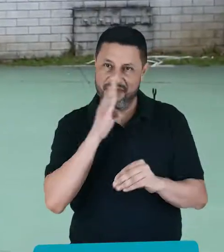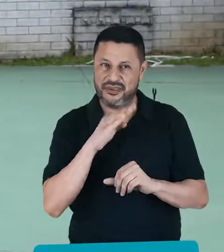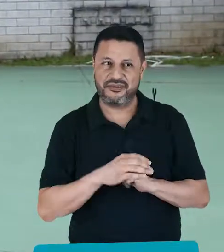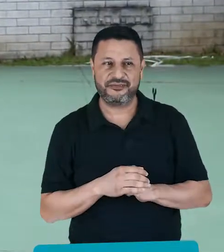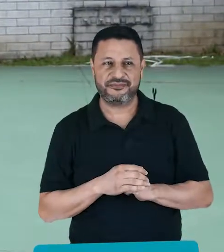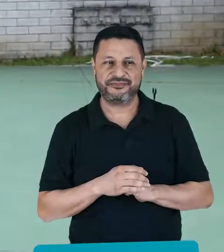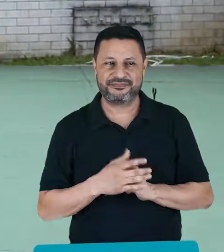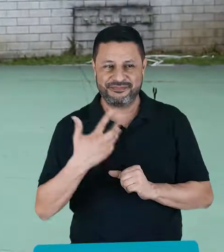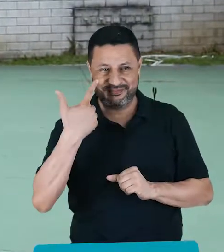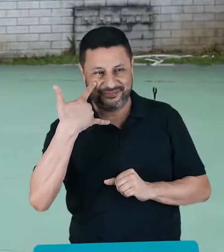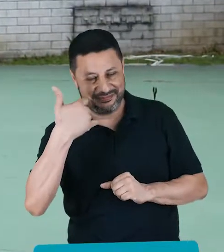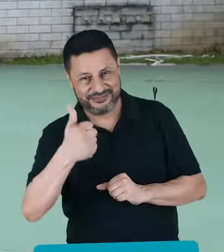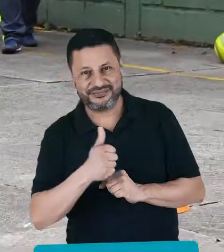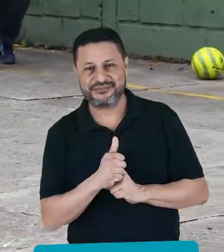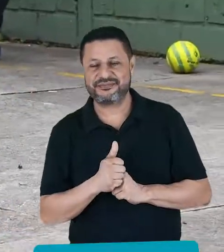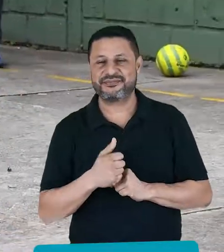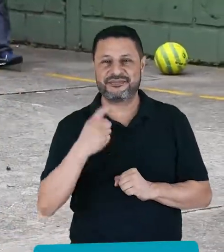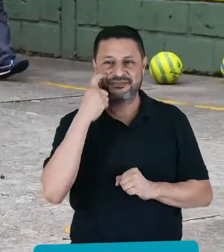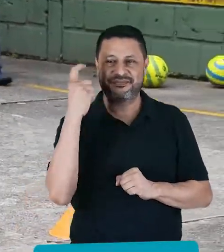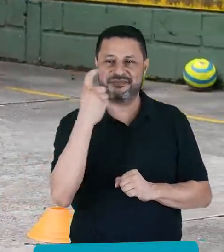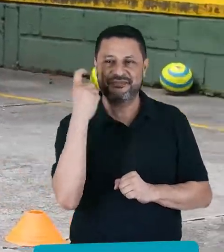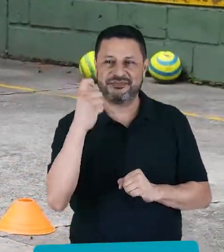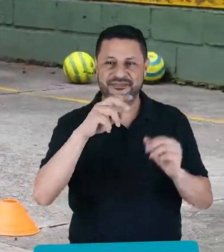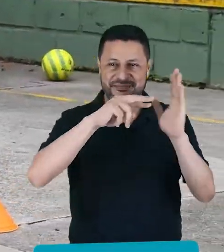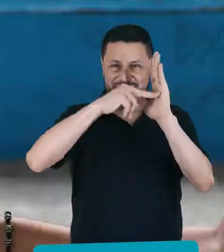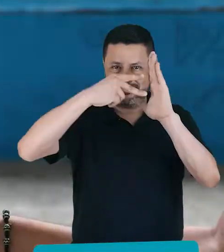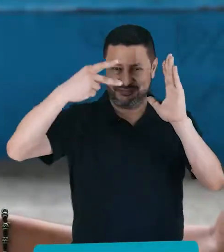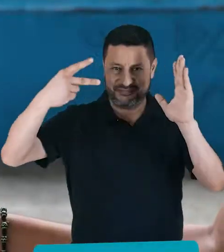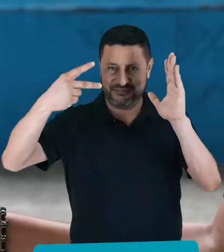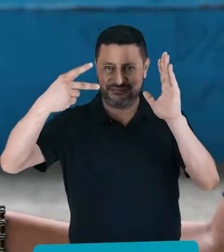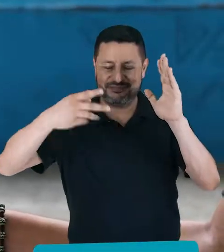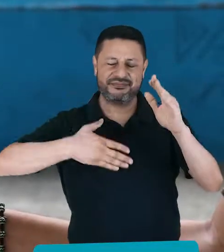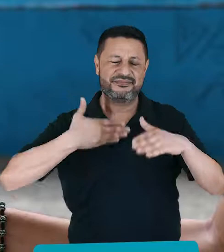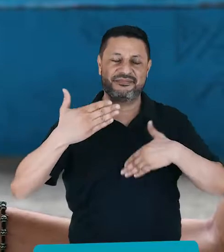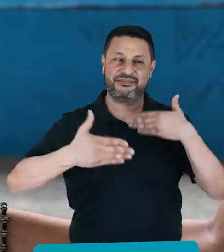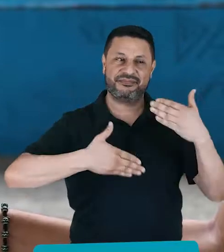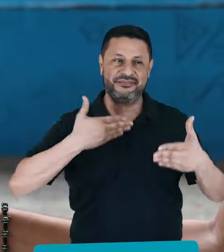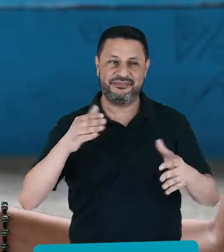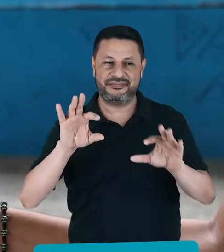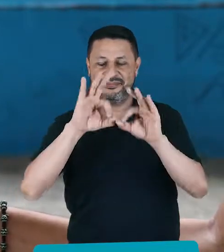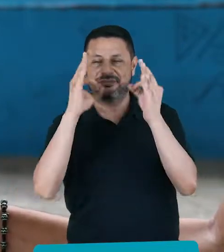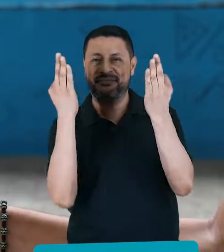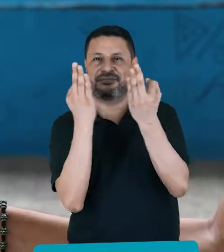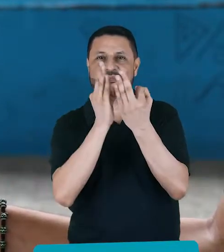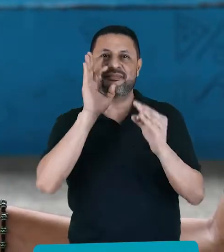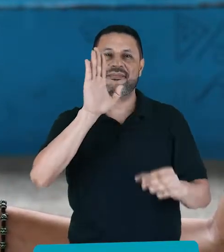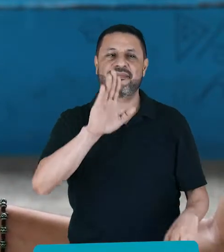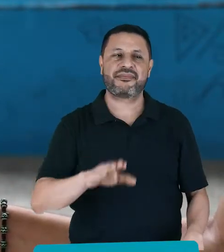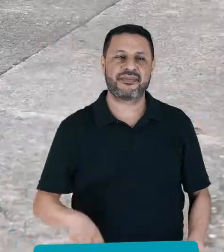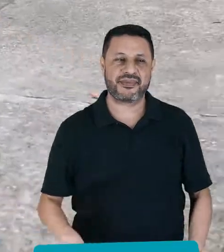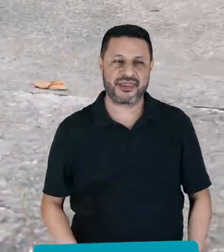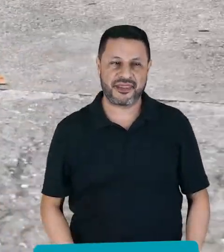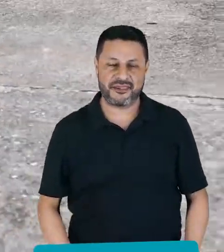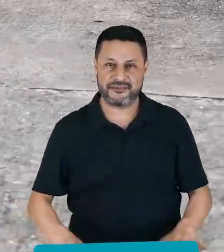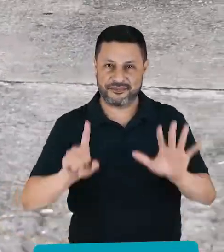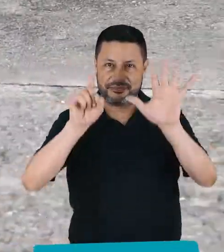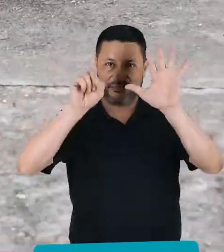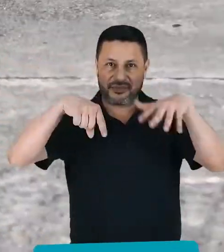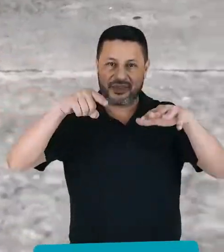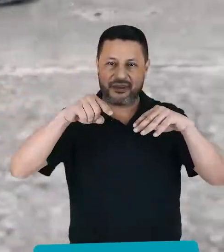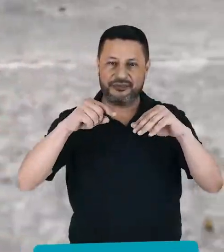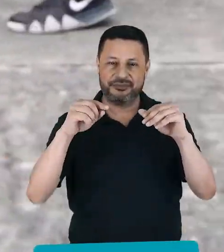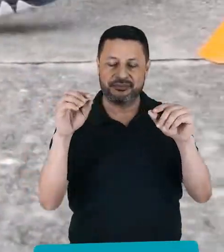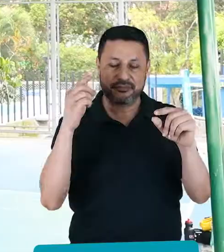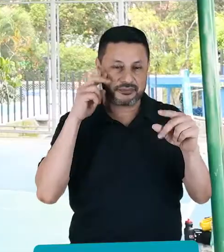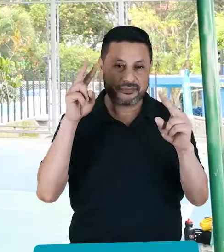igual. Me pareció muy buena para uno distraerse de la tecnología, para disfrutar con la familia. Ya